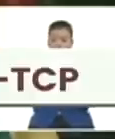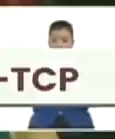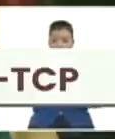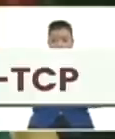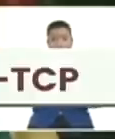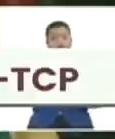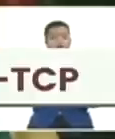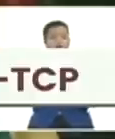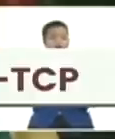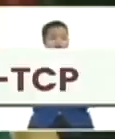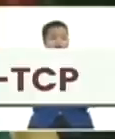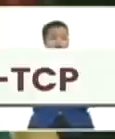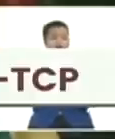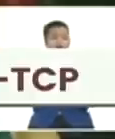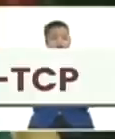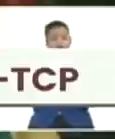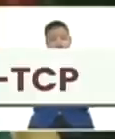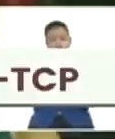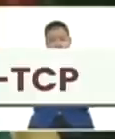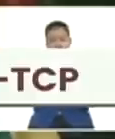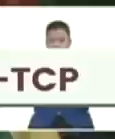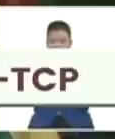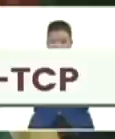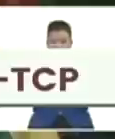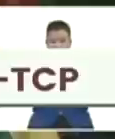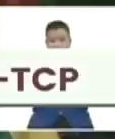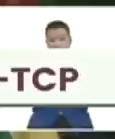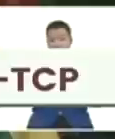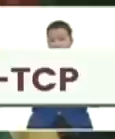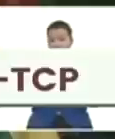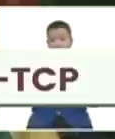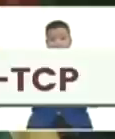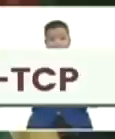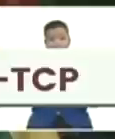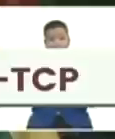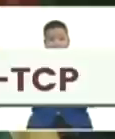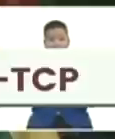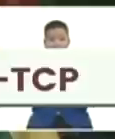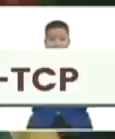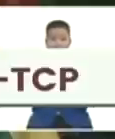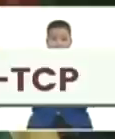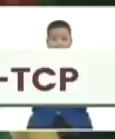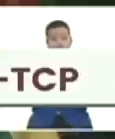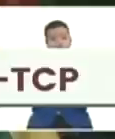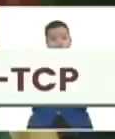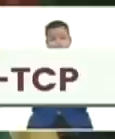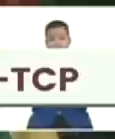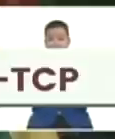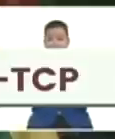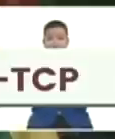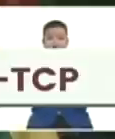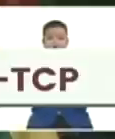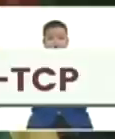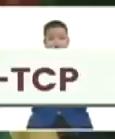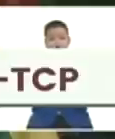en 1965, Granada en 1983 y Panamá en